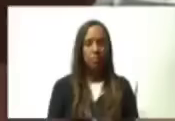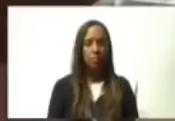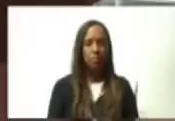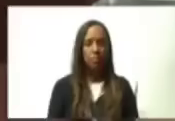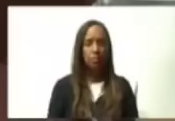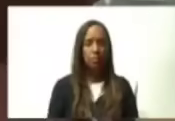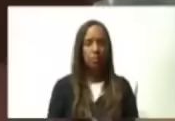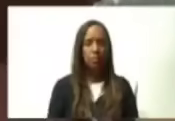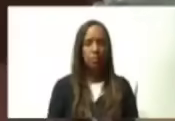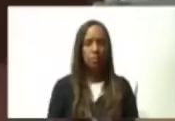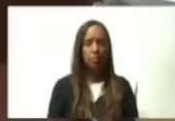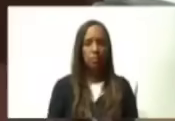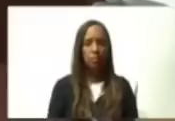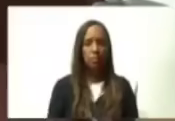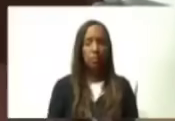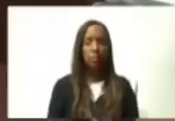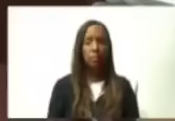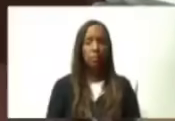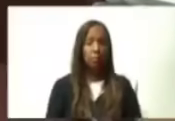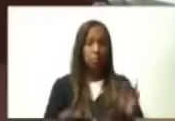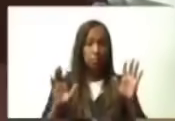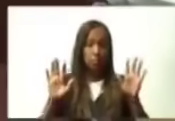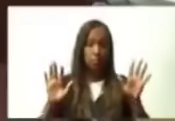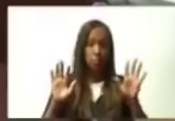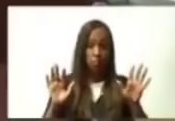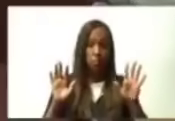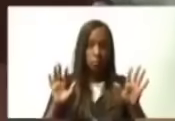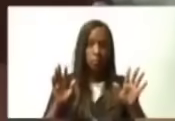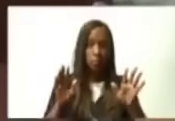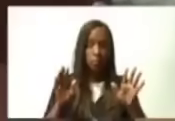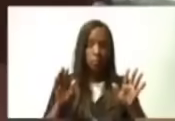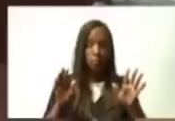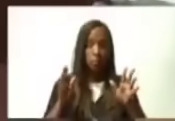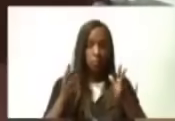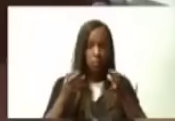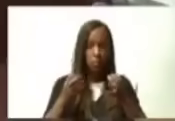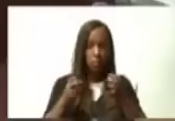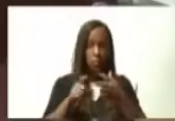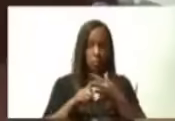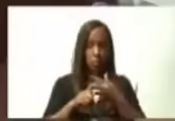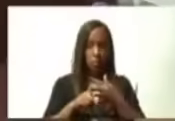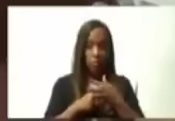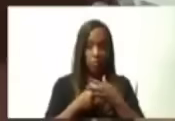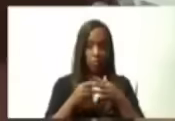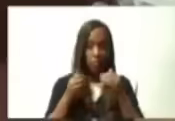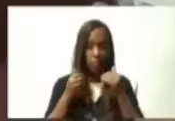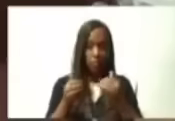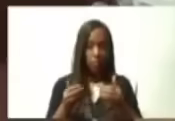Un momentito, cuando ustedes quieran comenzar, seguimos. Allá.